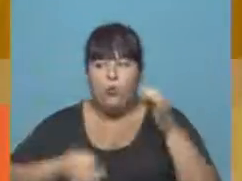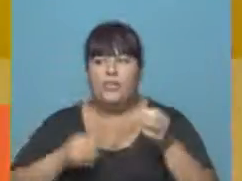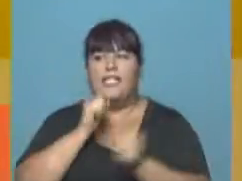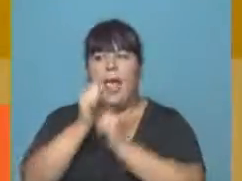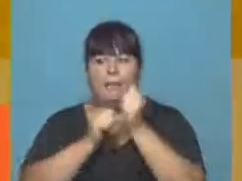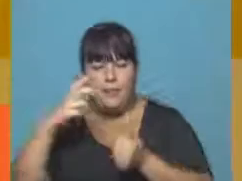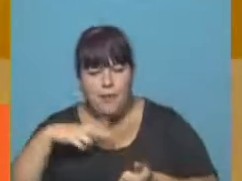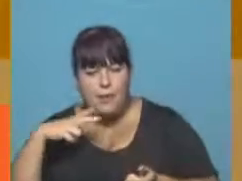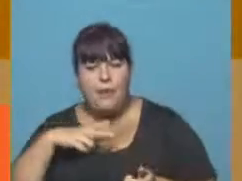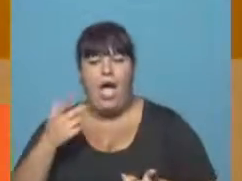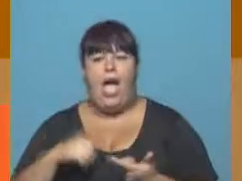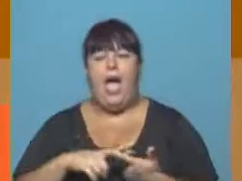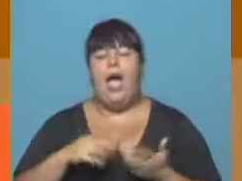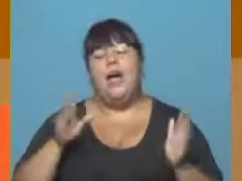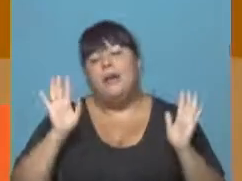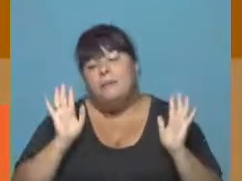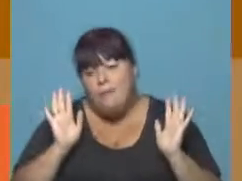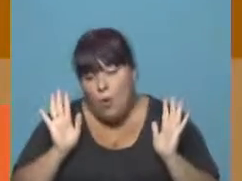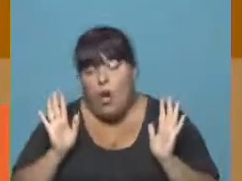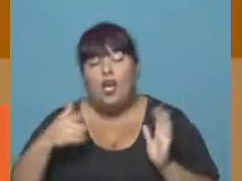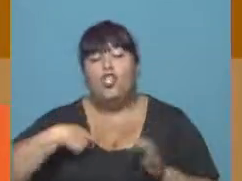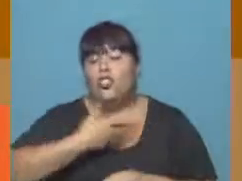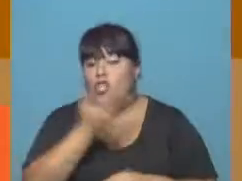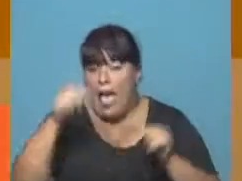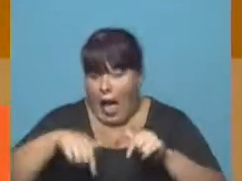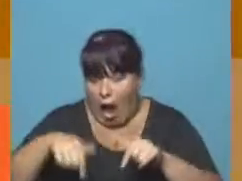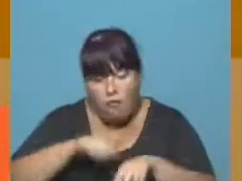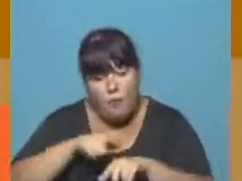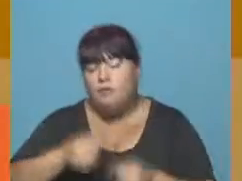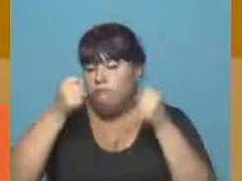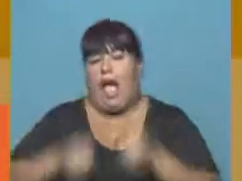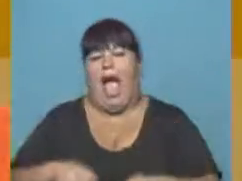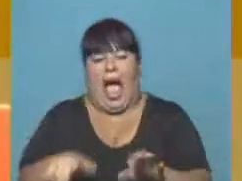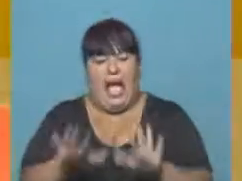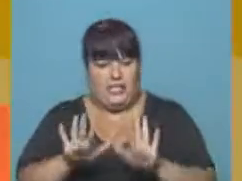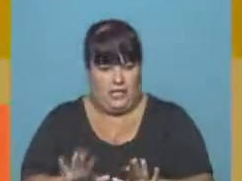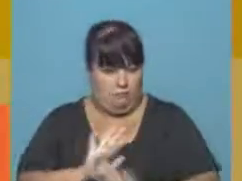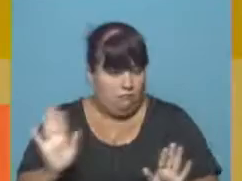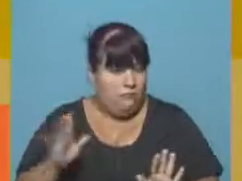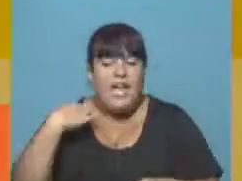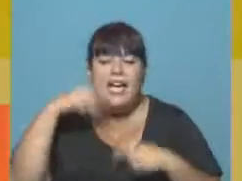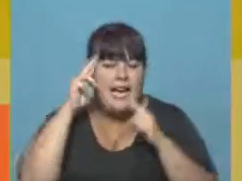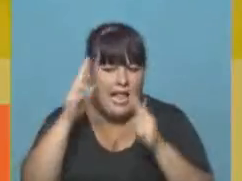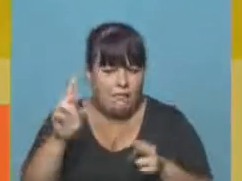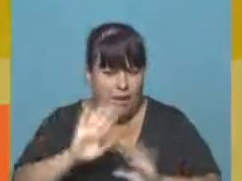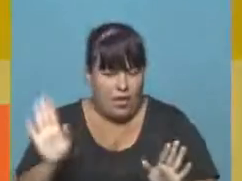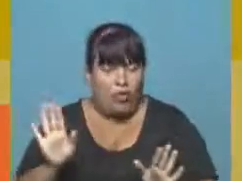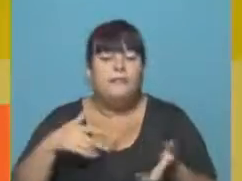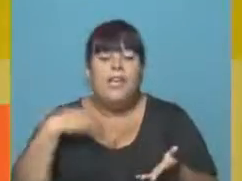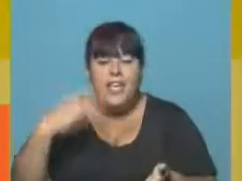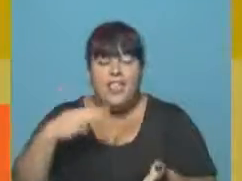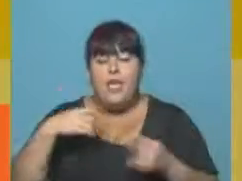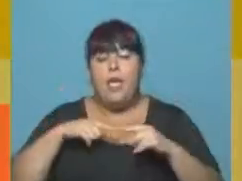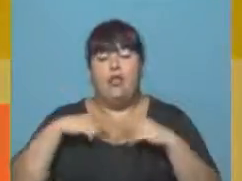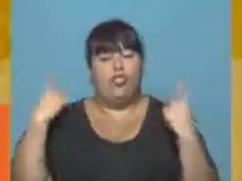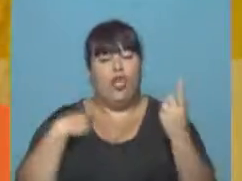empresa privada. Pero bueno, la sociedad hoy en este estadio decidió que es así y hay que respetarlo y tenemos que hacer desde